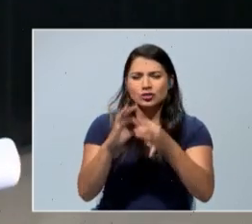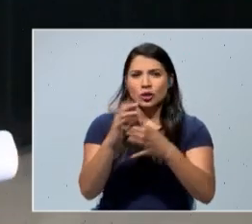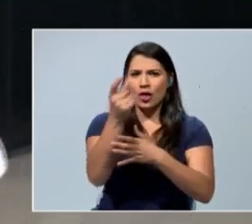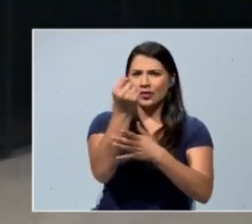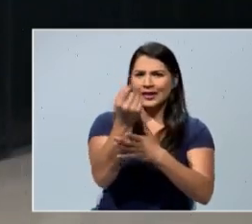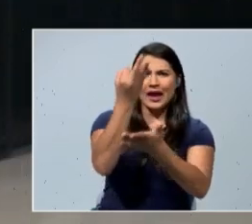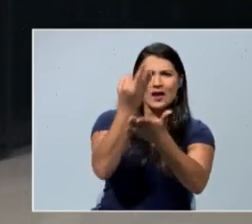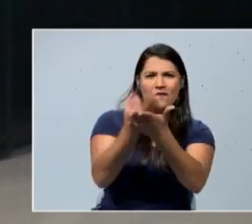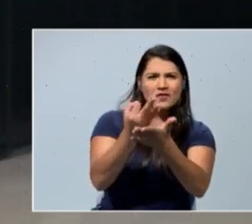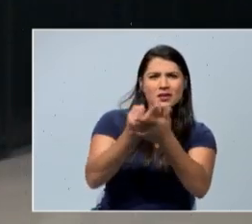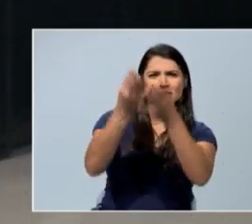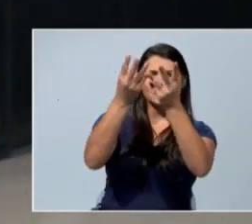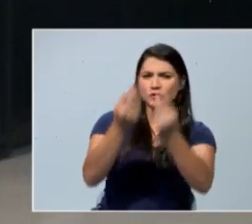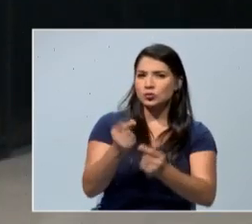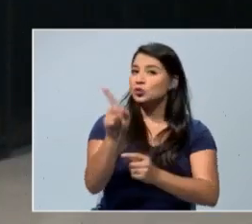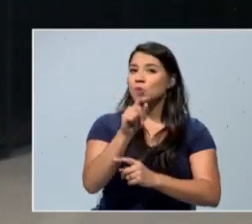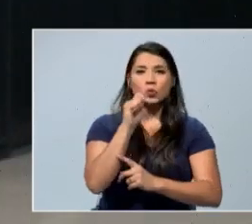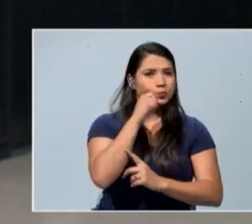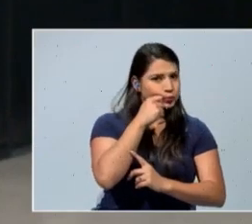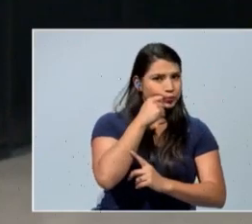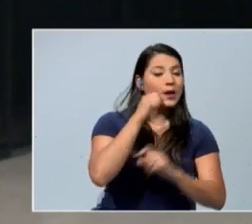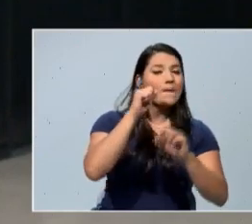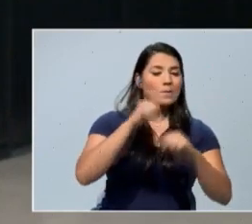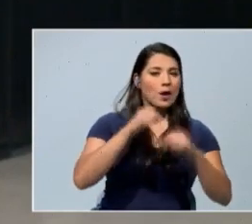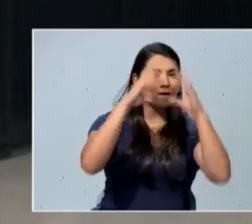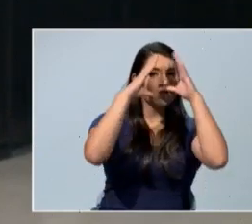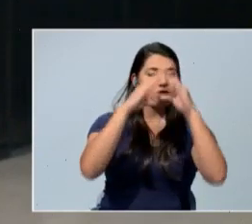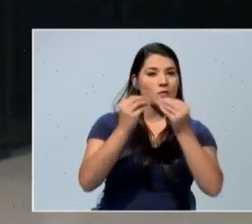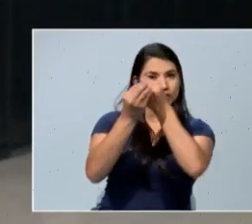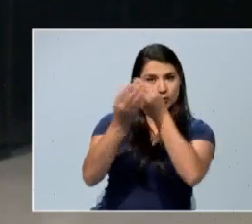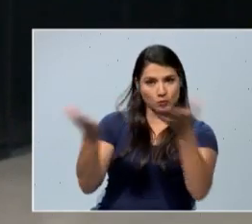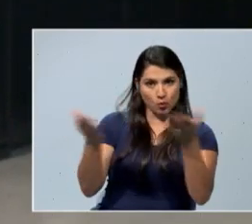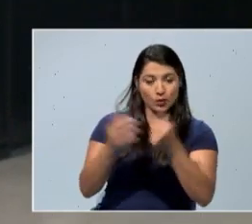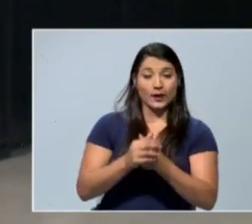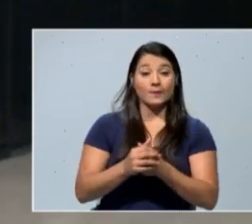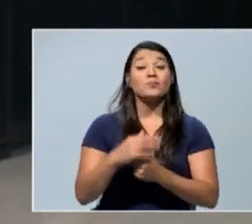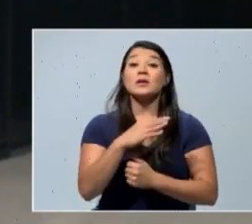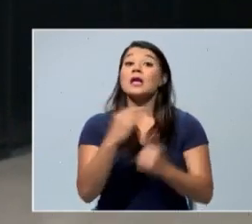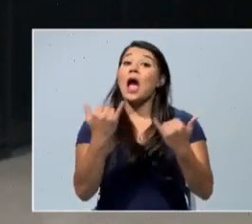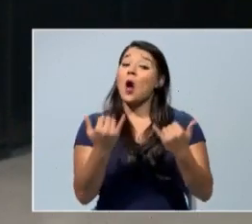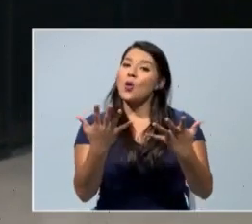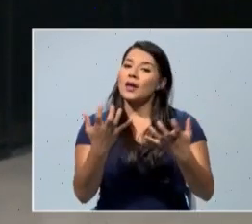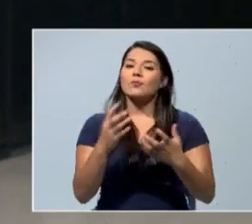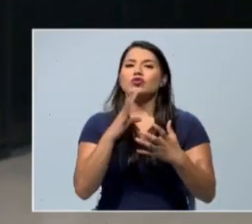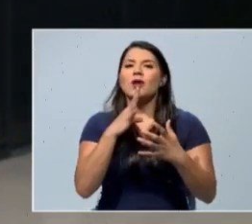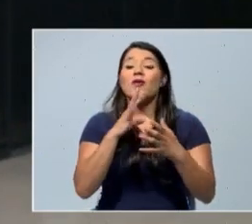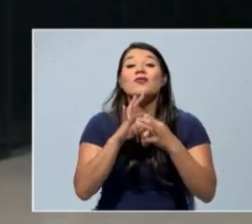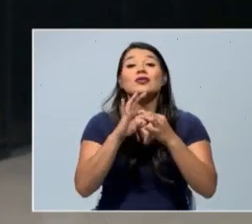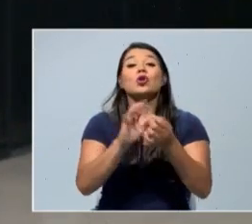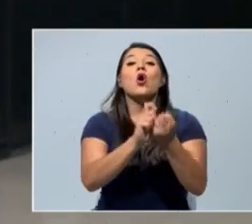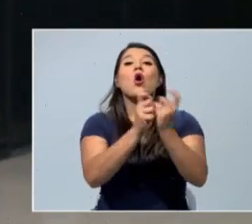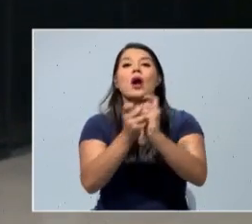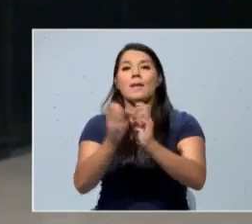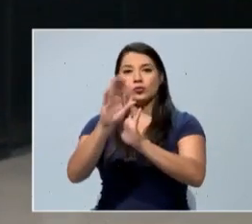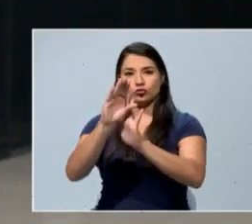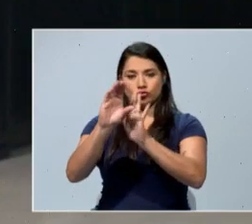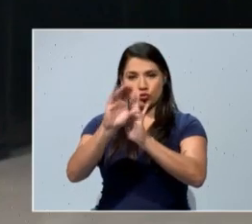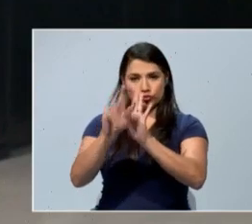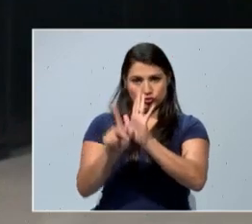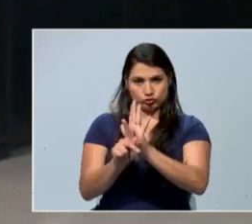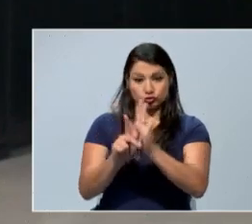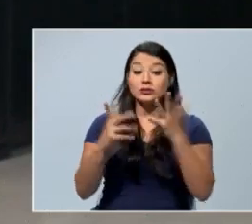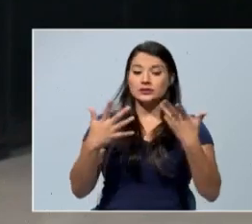que sí nos ocupa es acerca, por lo menos vamos a dirigir esta información, es acerca de esta reforma constitucional que ya fue admitida, se aprobó